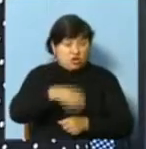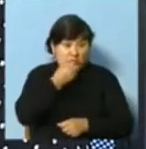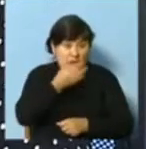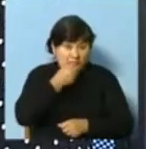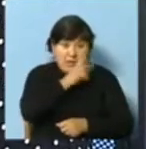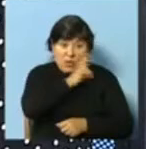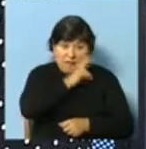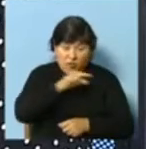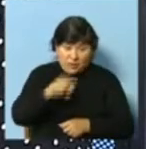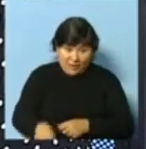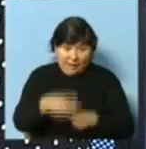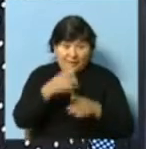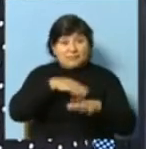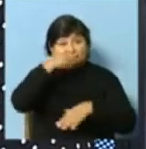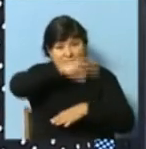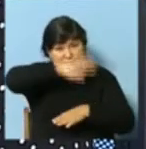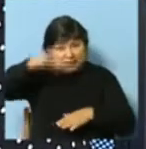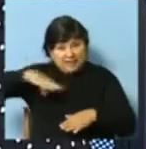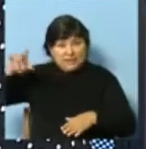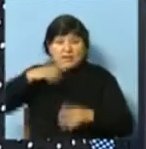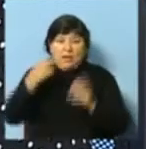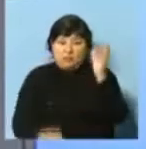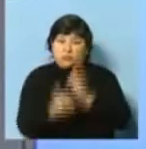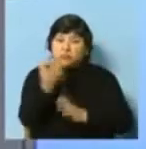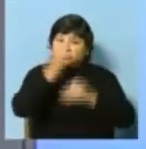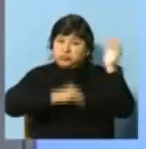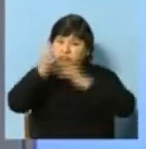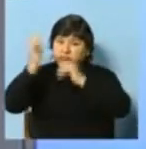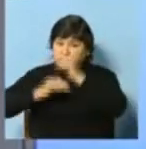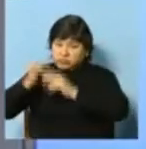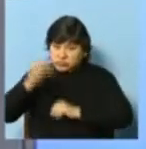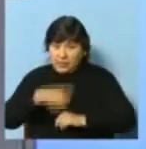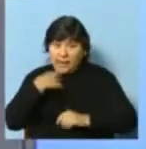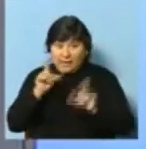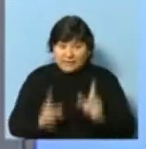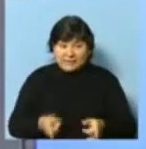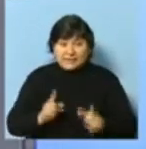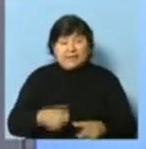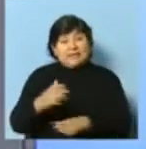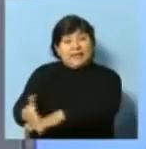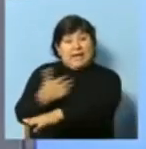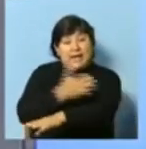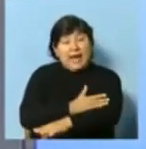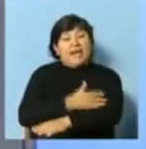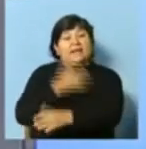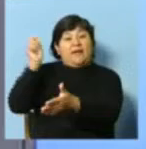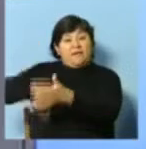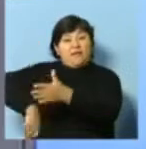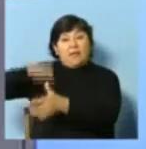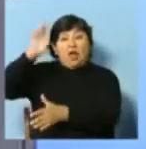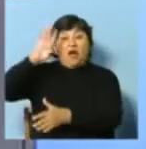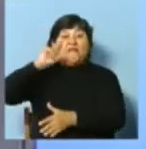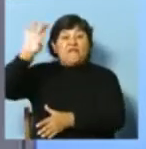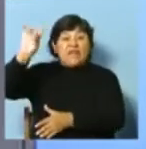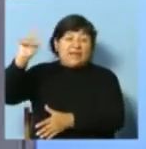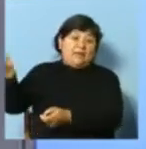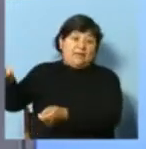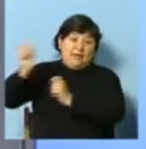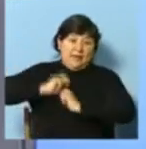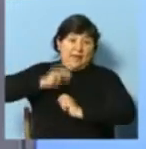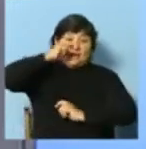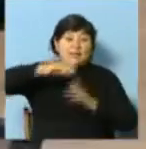una semana aproximadamente ya un crédito bid por 7 millones de dólares que tiene una